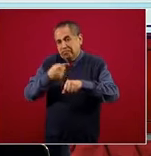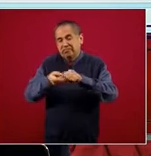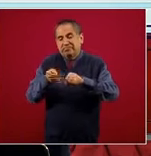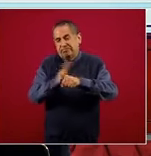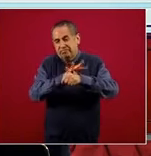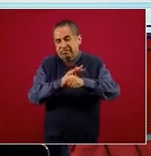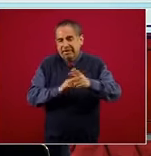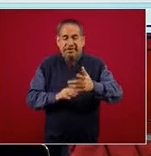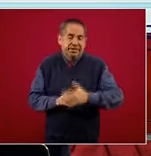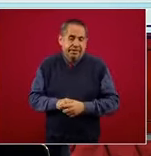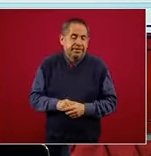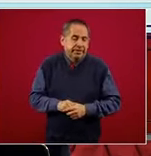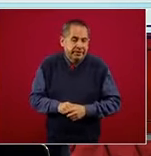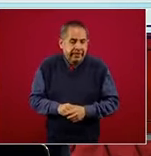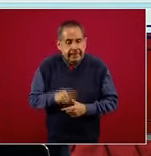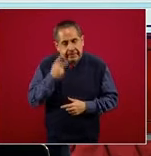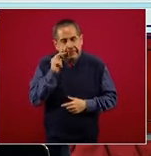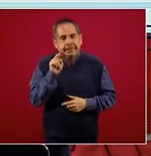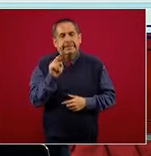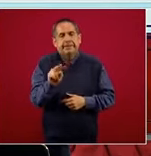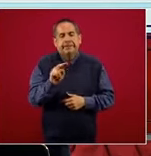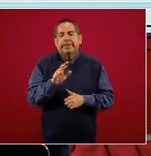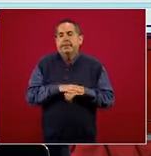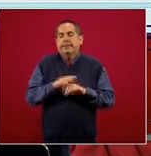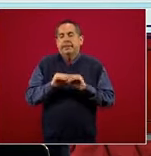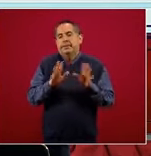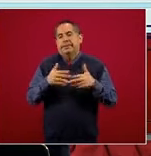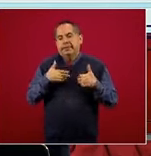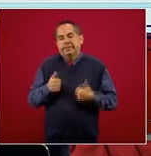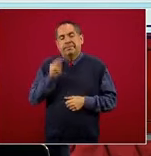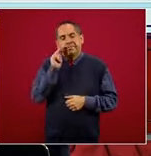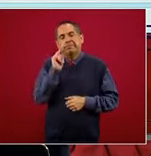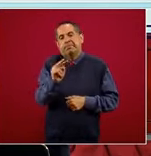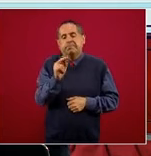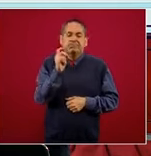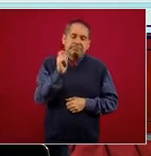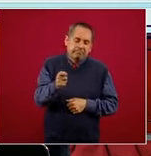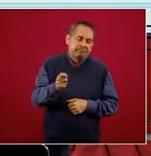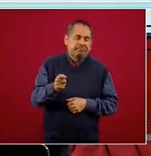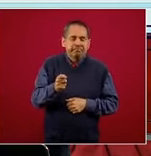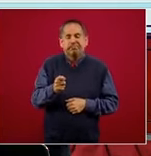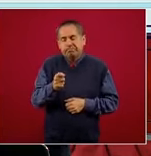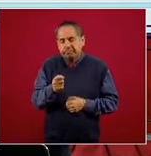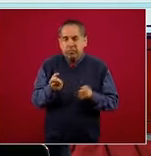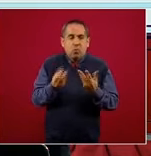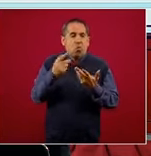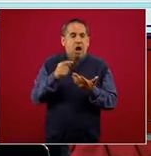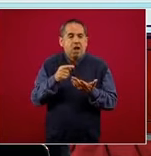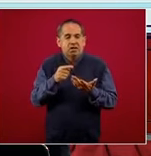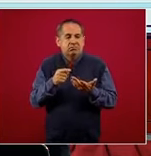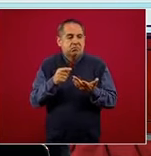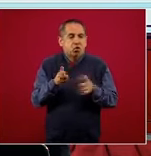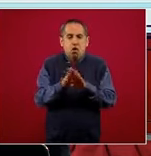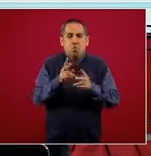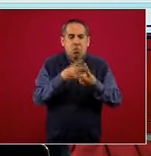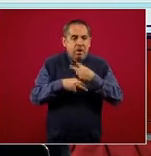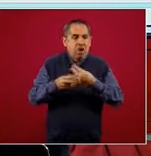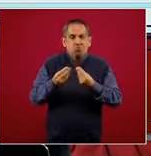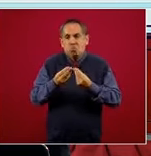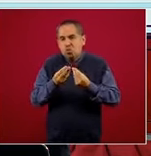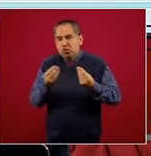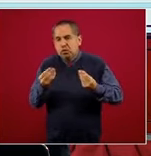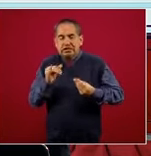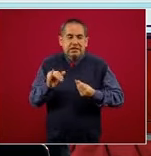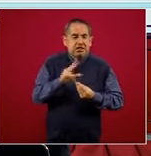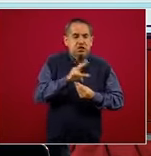también nos va a permitir o nos permite dar seguimiento muy puntual a cuál es el comportamiento que se está llevando a cabo